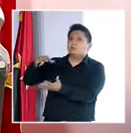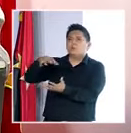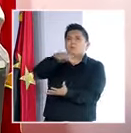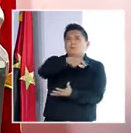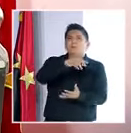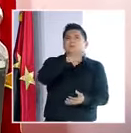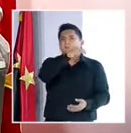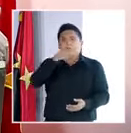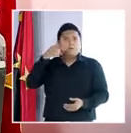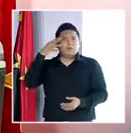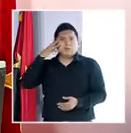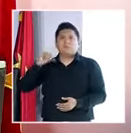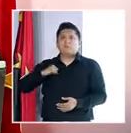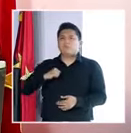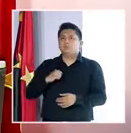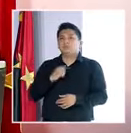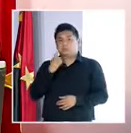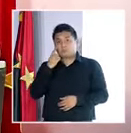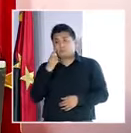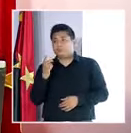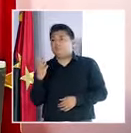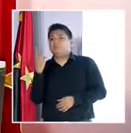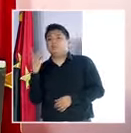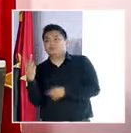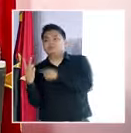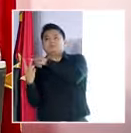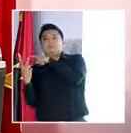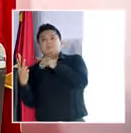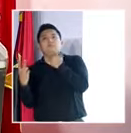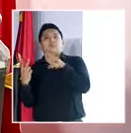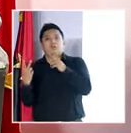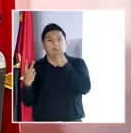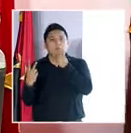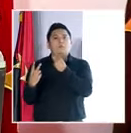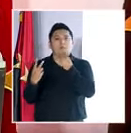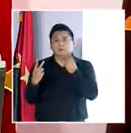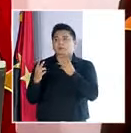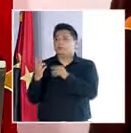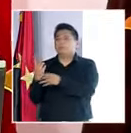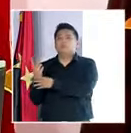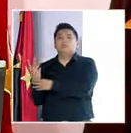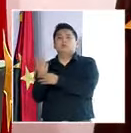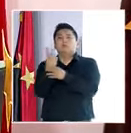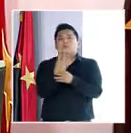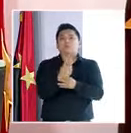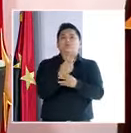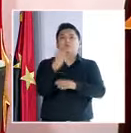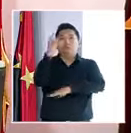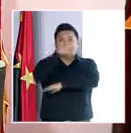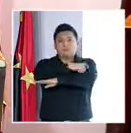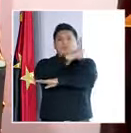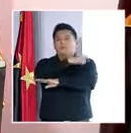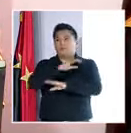del departamento. 2 de ellas, como nos comprometimos, serán destinadas a la región del